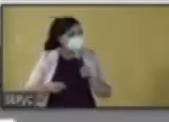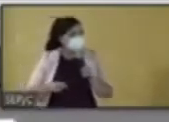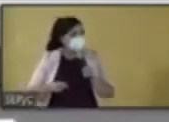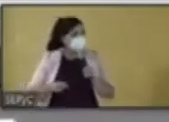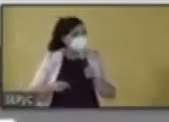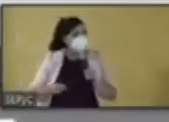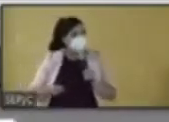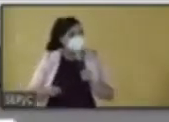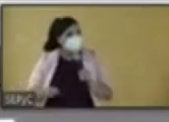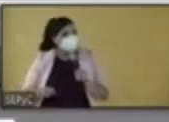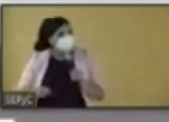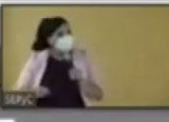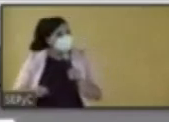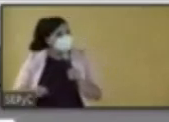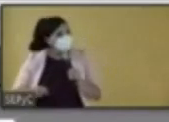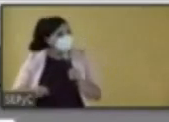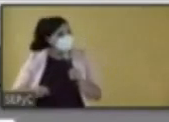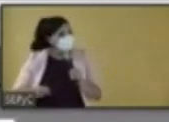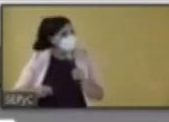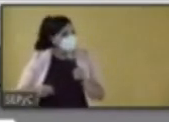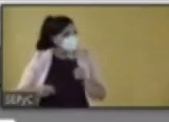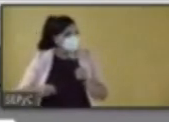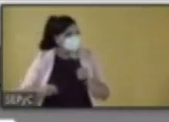¿Quién es el titular del bien?